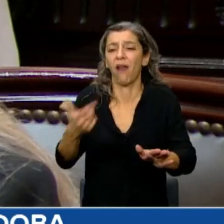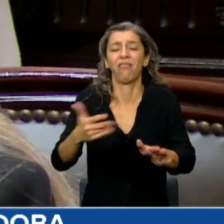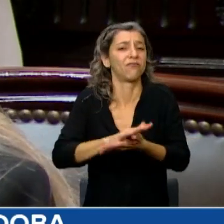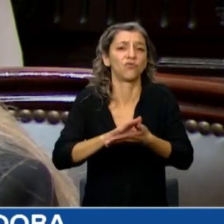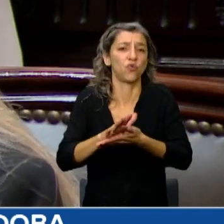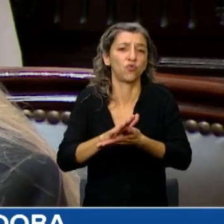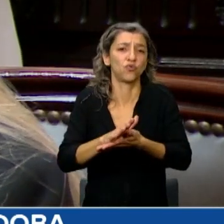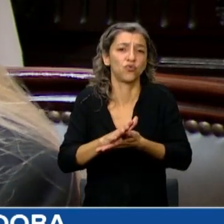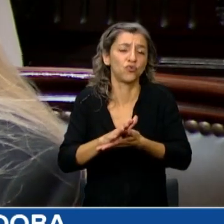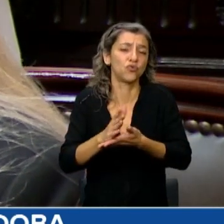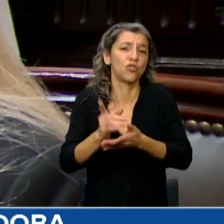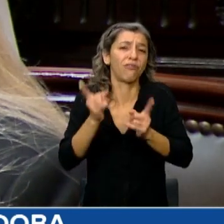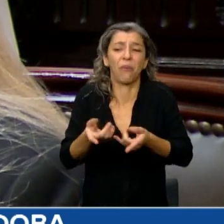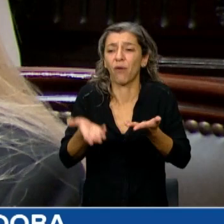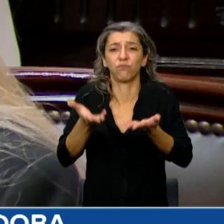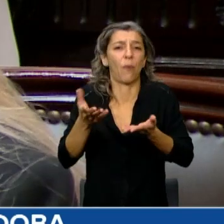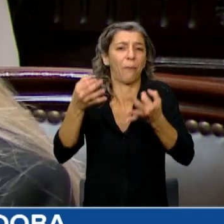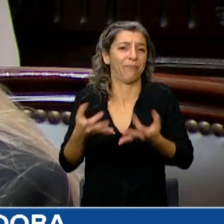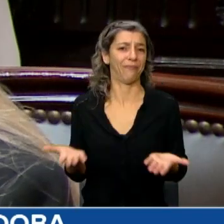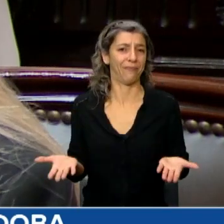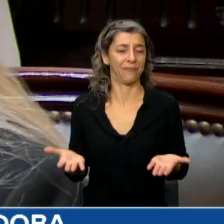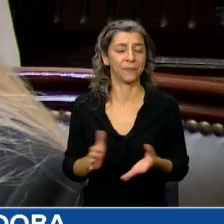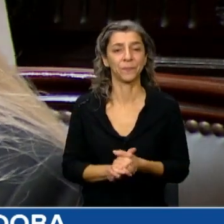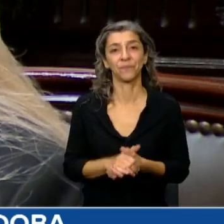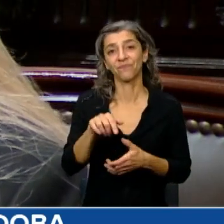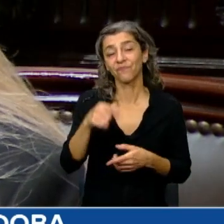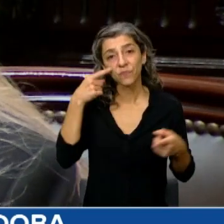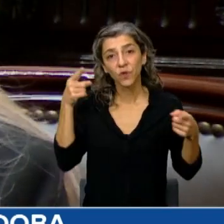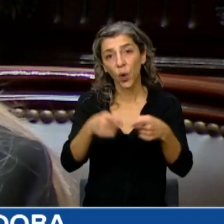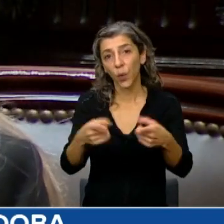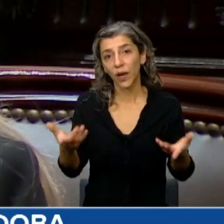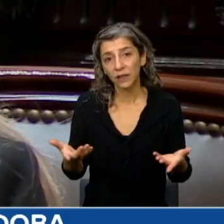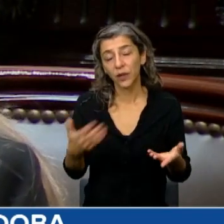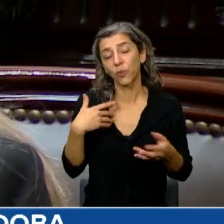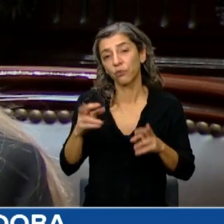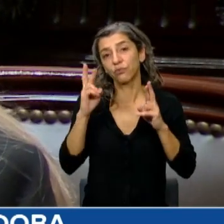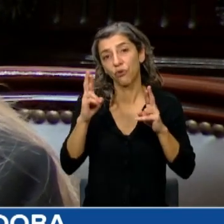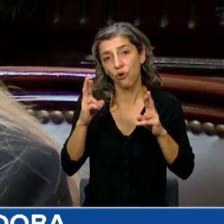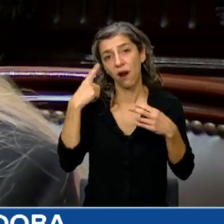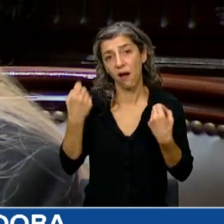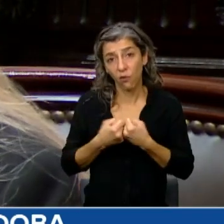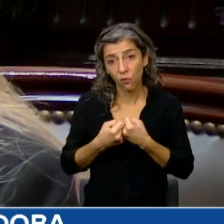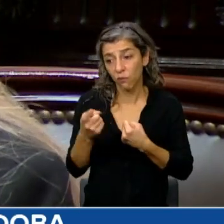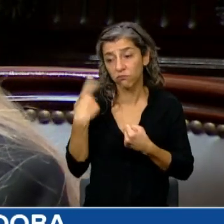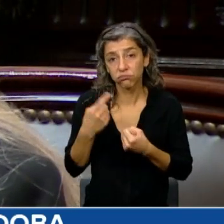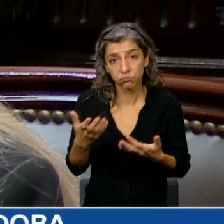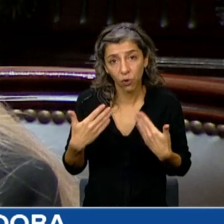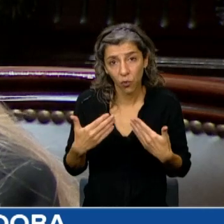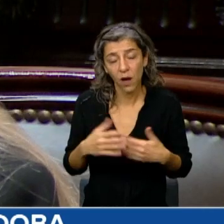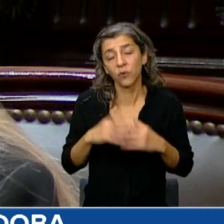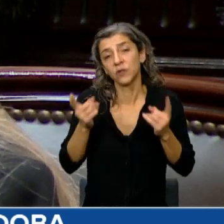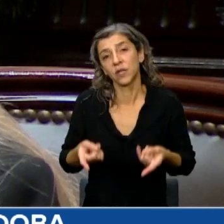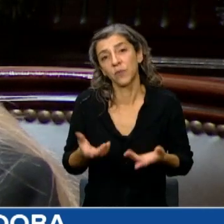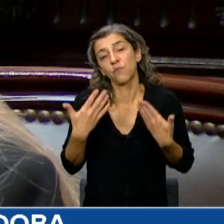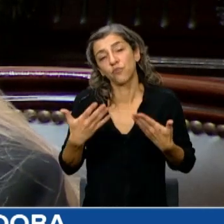realmente justa. Esta es la intención, esperemos poder lograr ese acuerdo y lograr, por supuesto, la